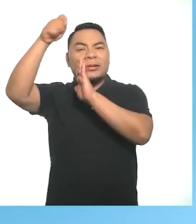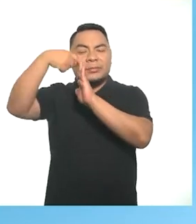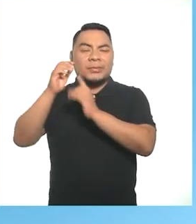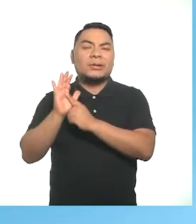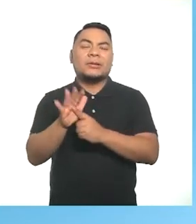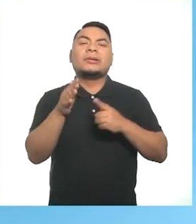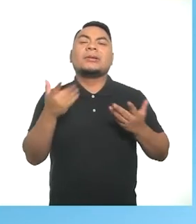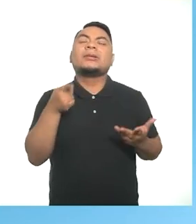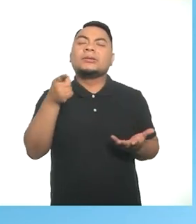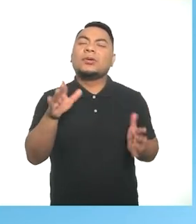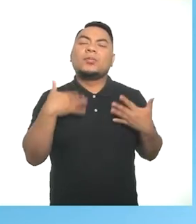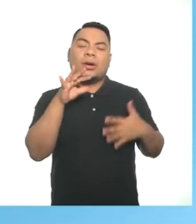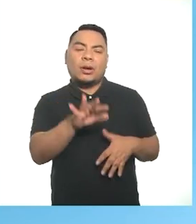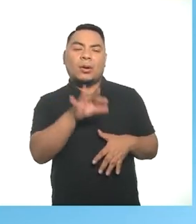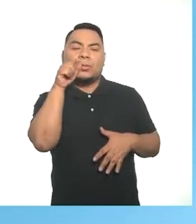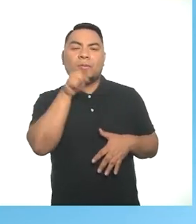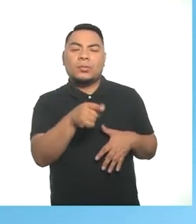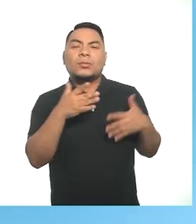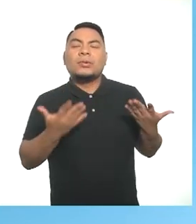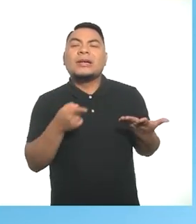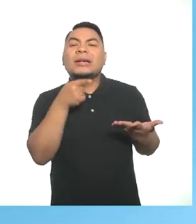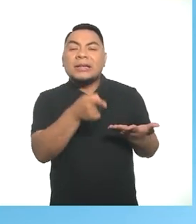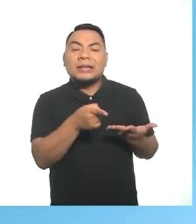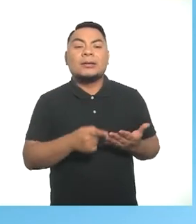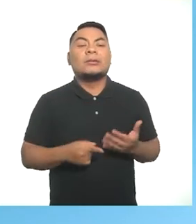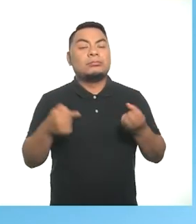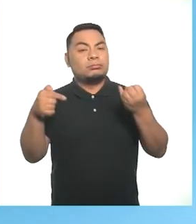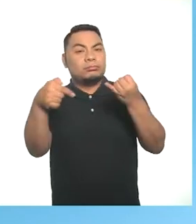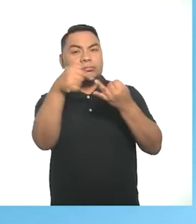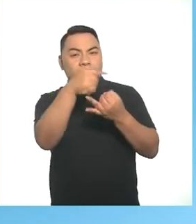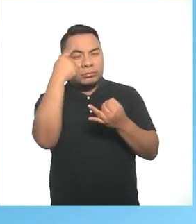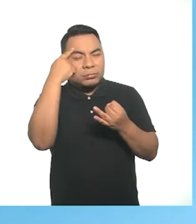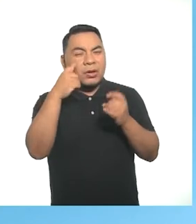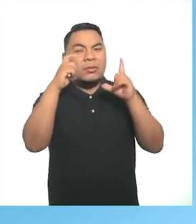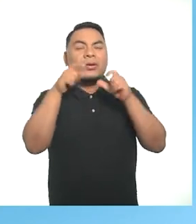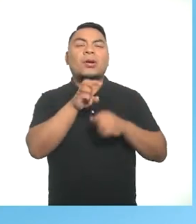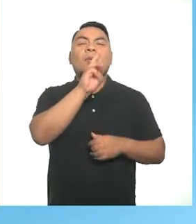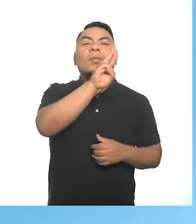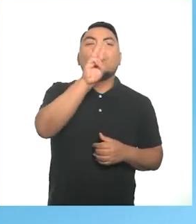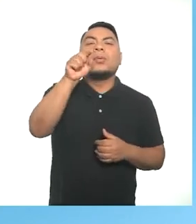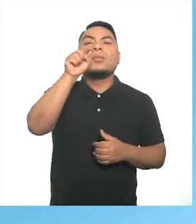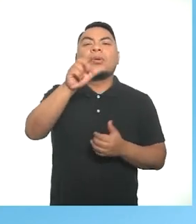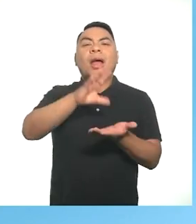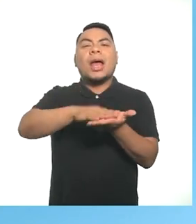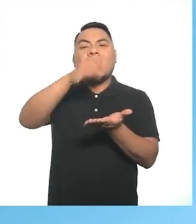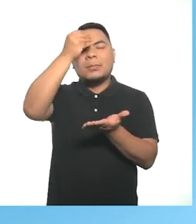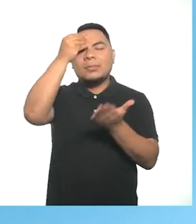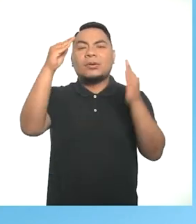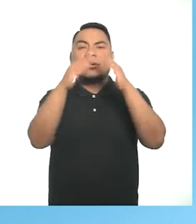video tutorial que puedes encontrar en la sección Recursos en